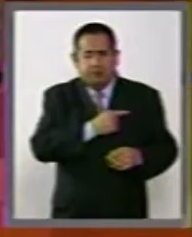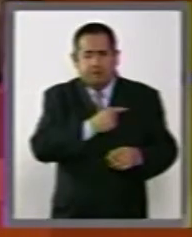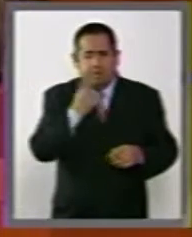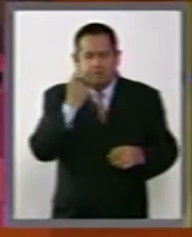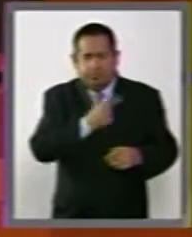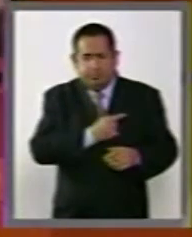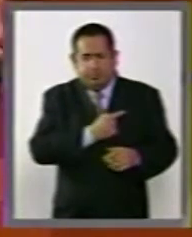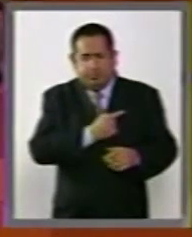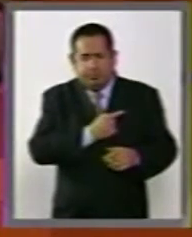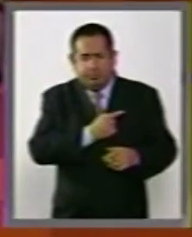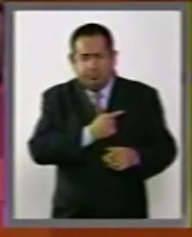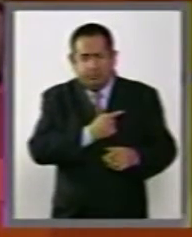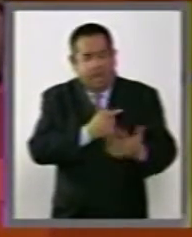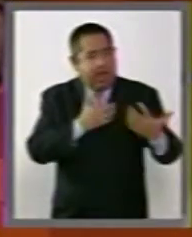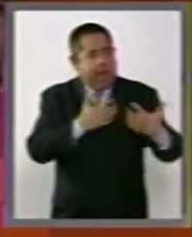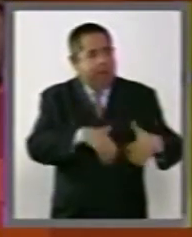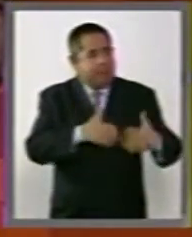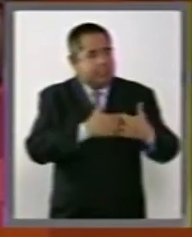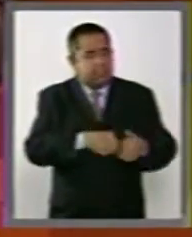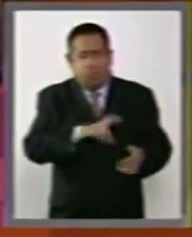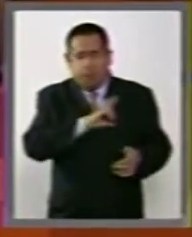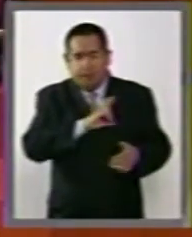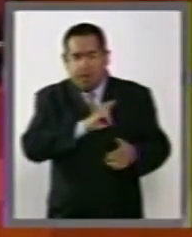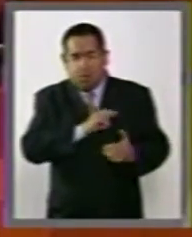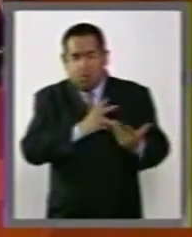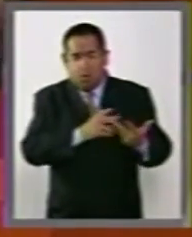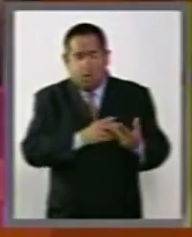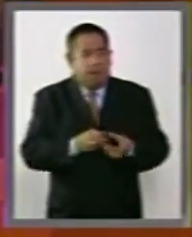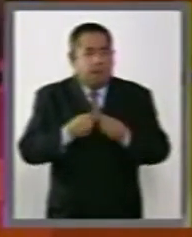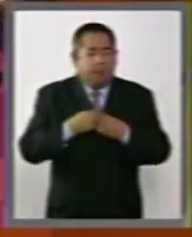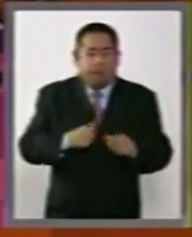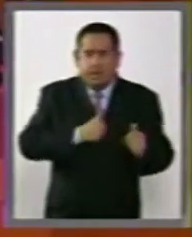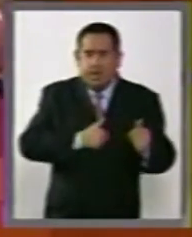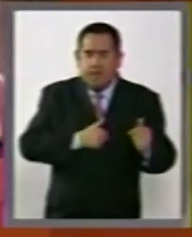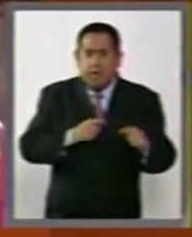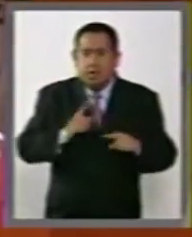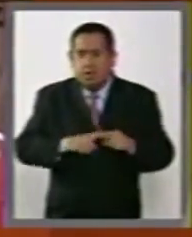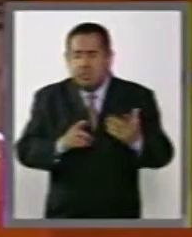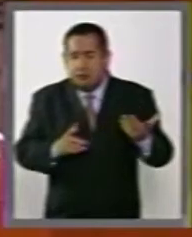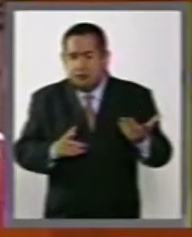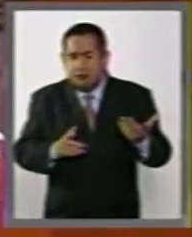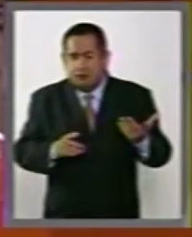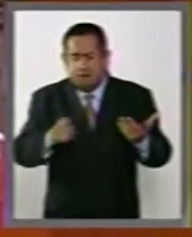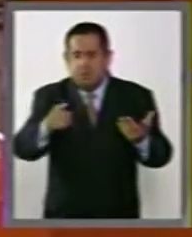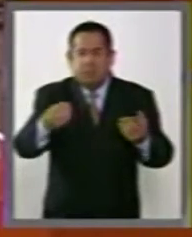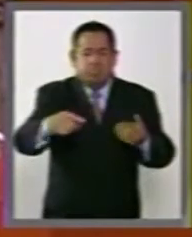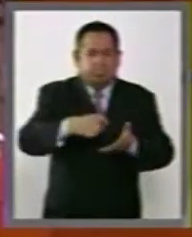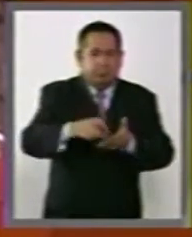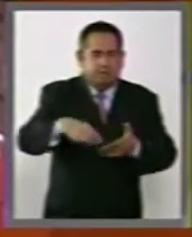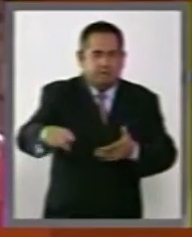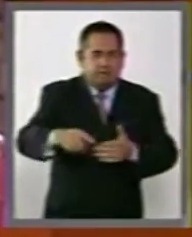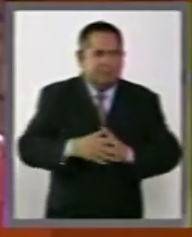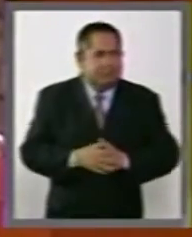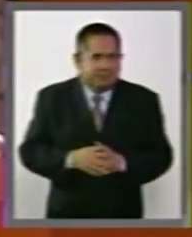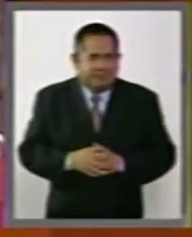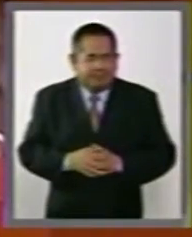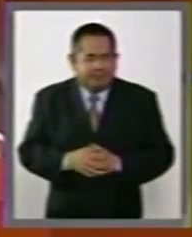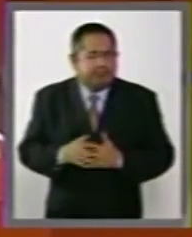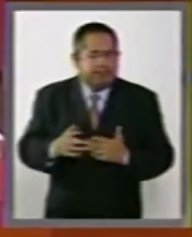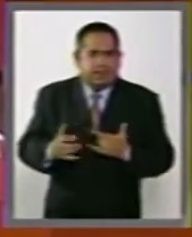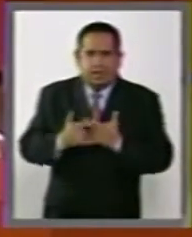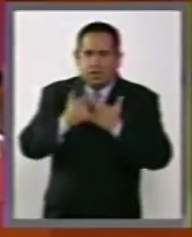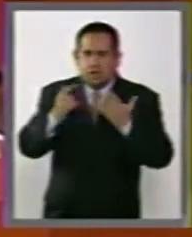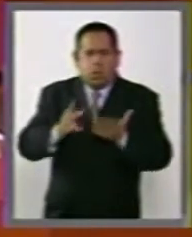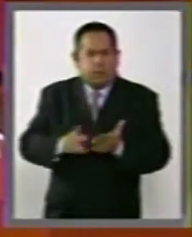al empresario privado y perjudique a quien se le venden. Es decir, la historia